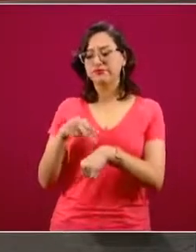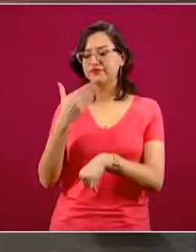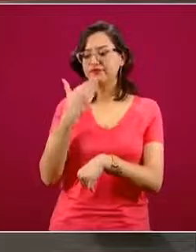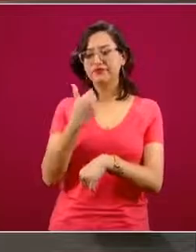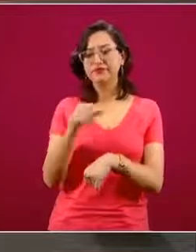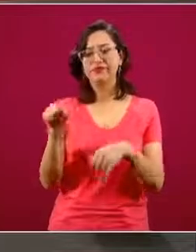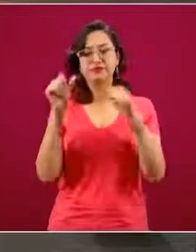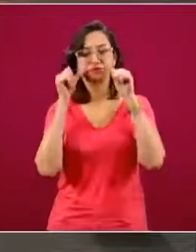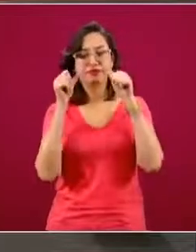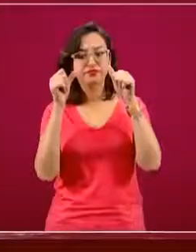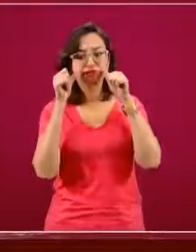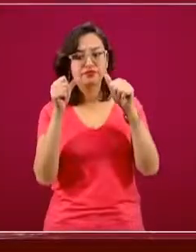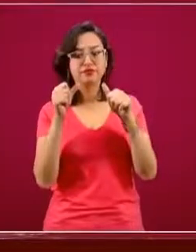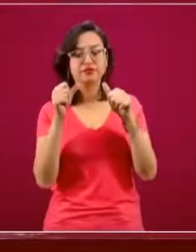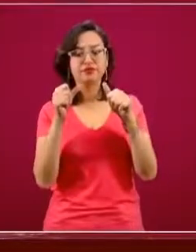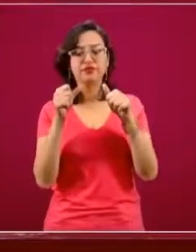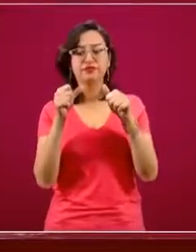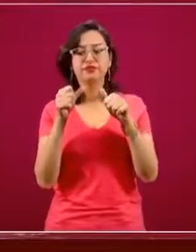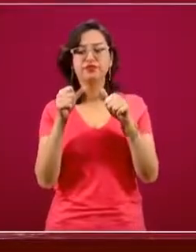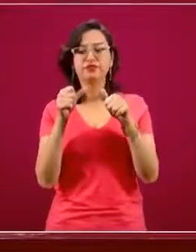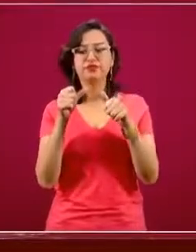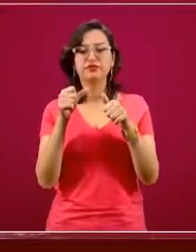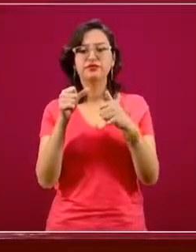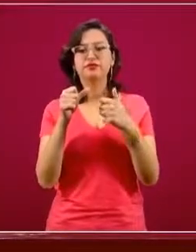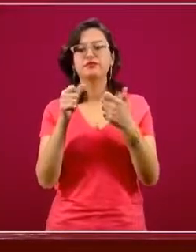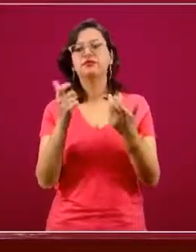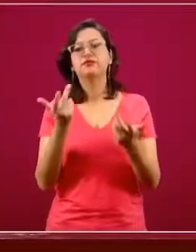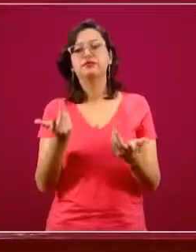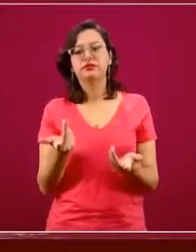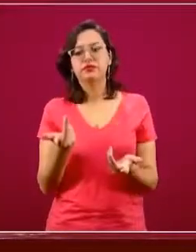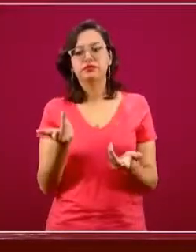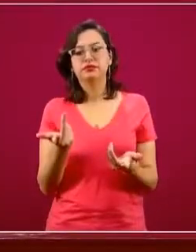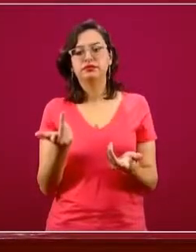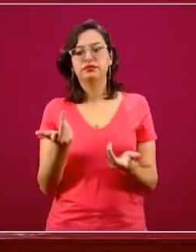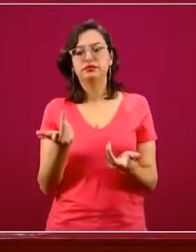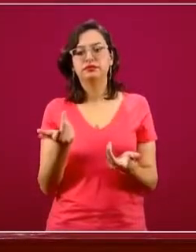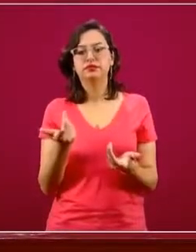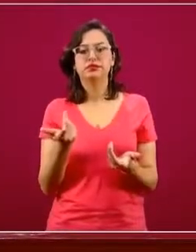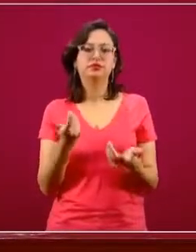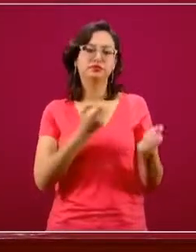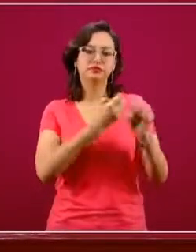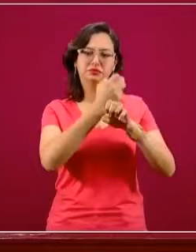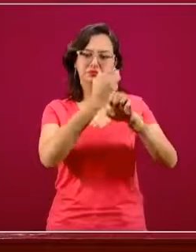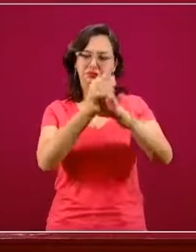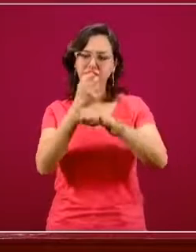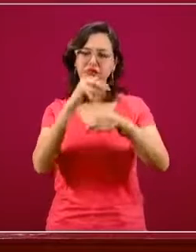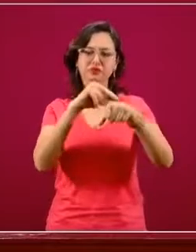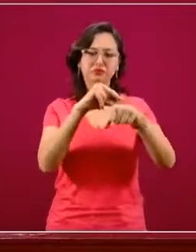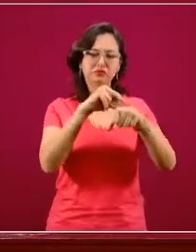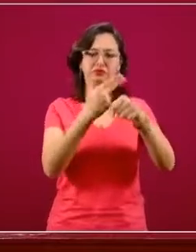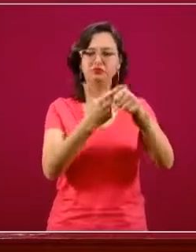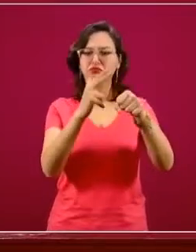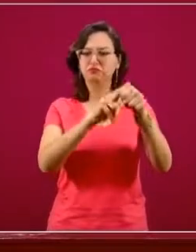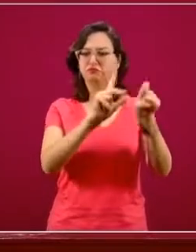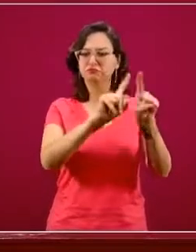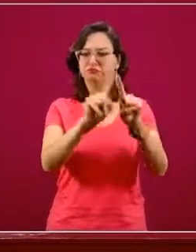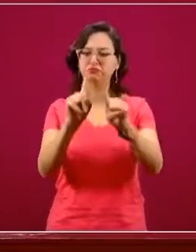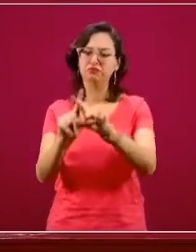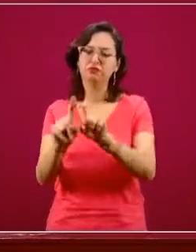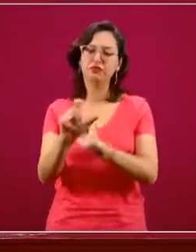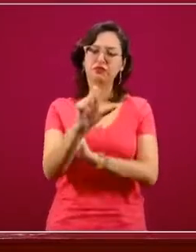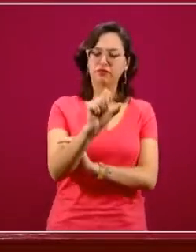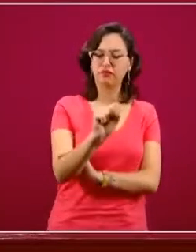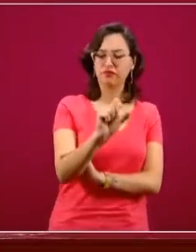en promedio, y esto depende lógicamente tanto de las unidades como de las entidades federativas, pero en promedio entre el 60